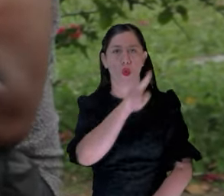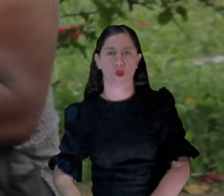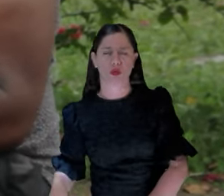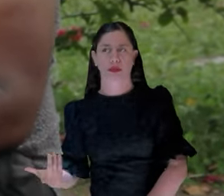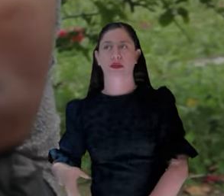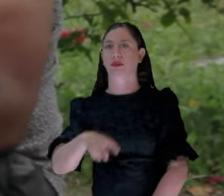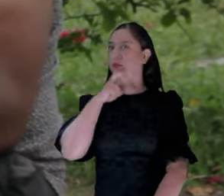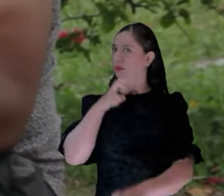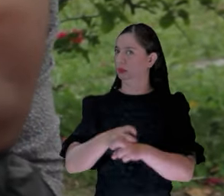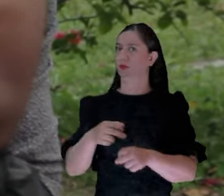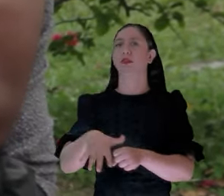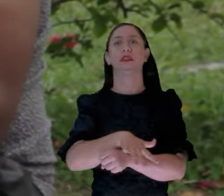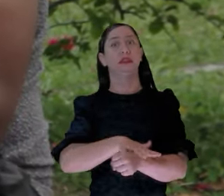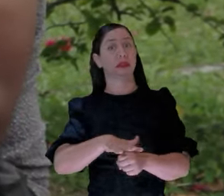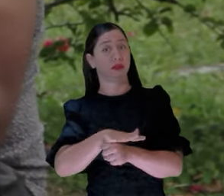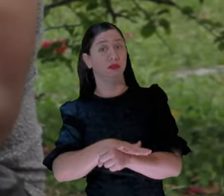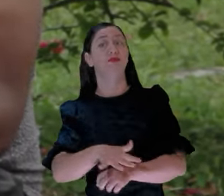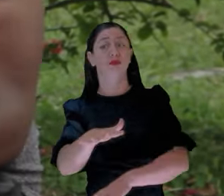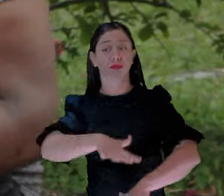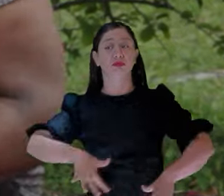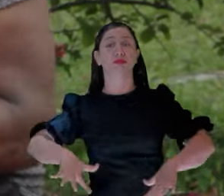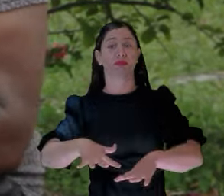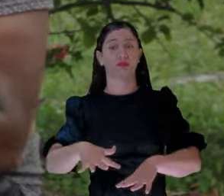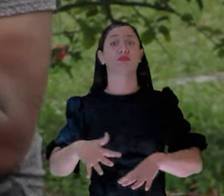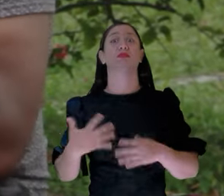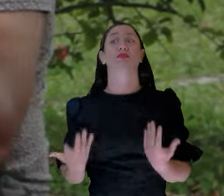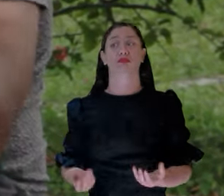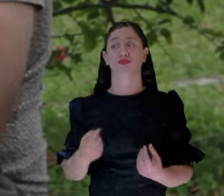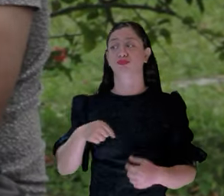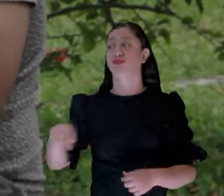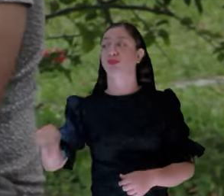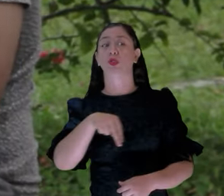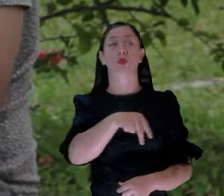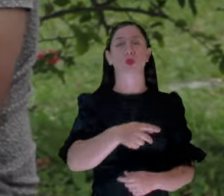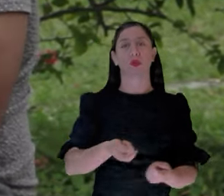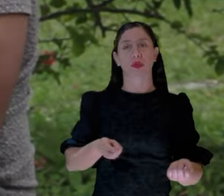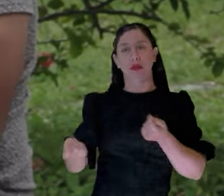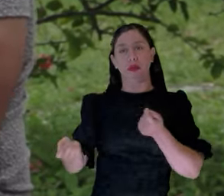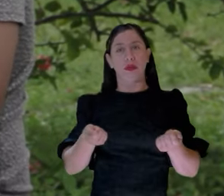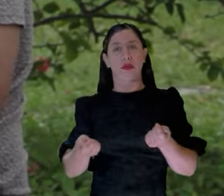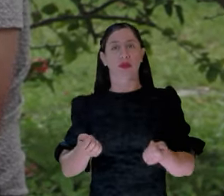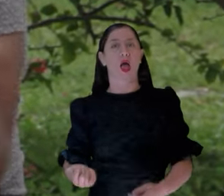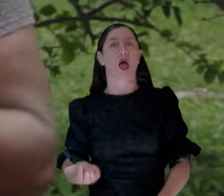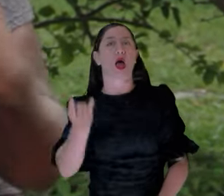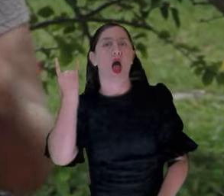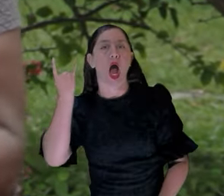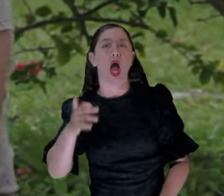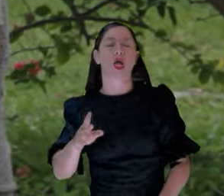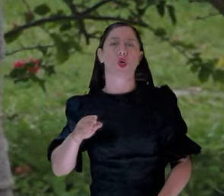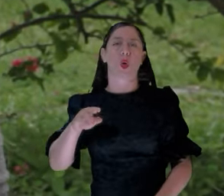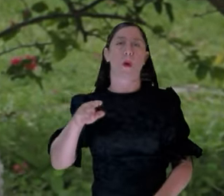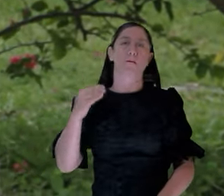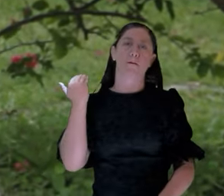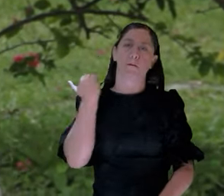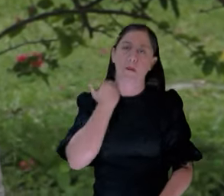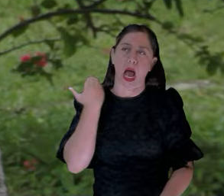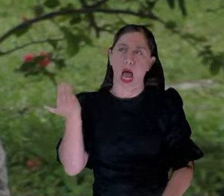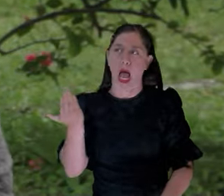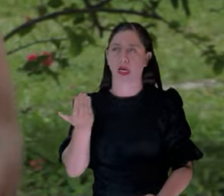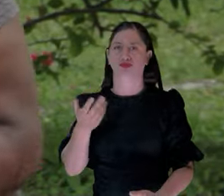barrio muy pesado en donde tú tienes que saber moverte porque si no puedes